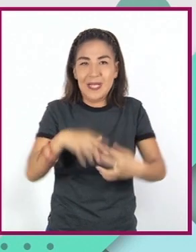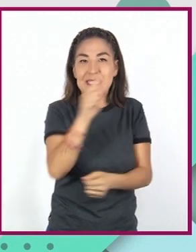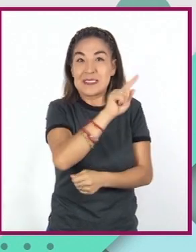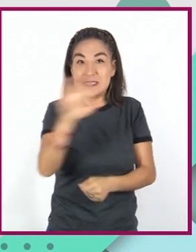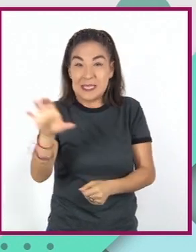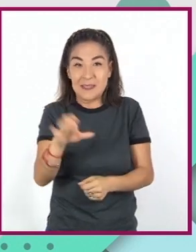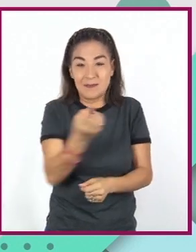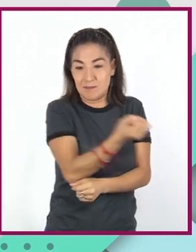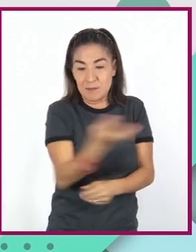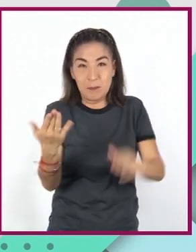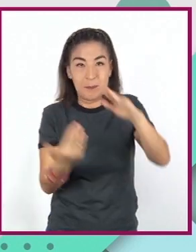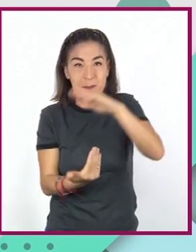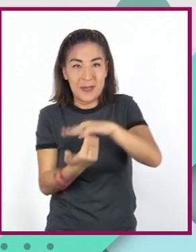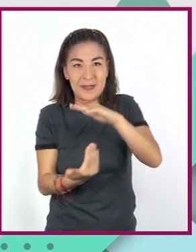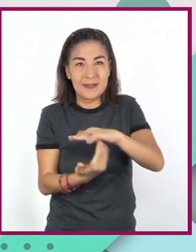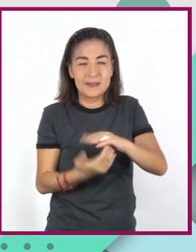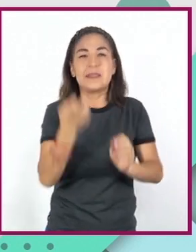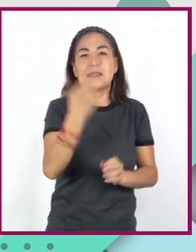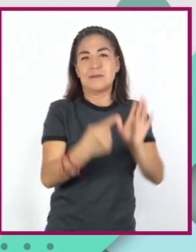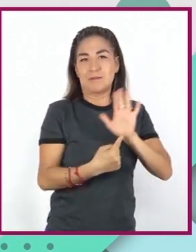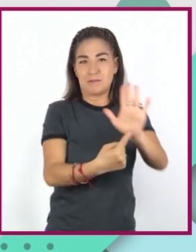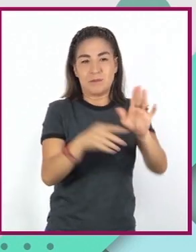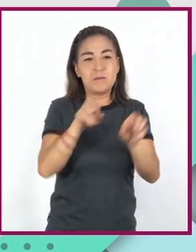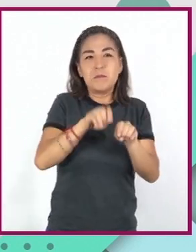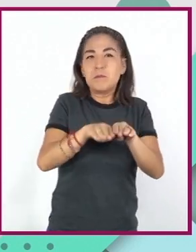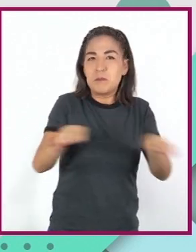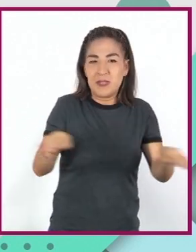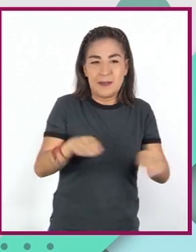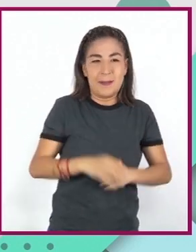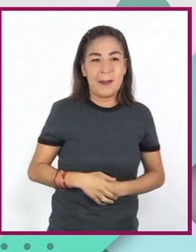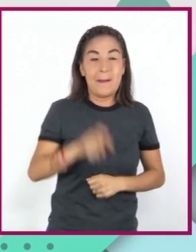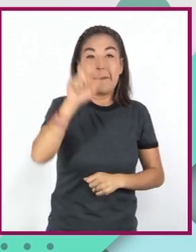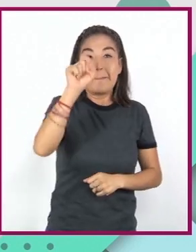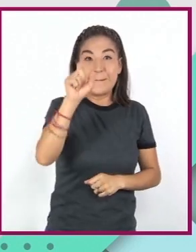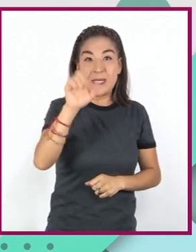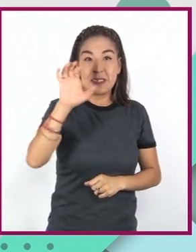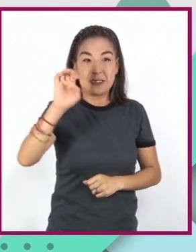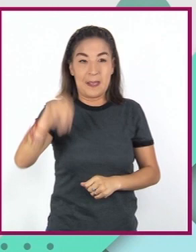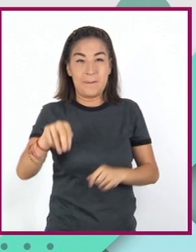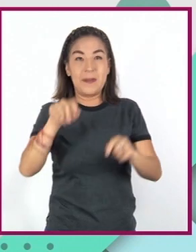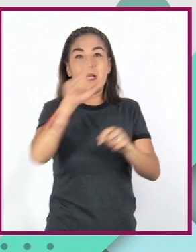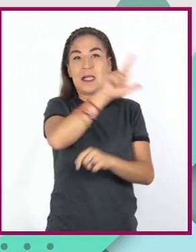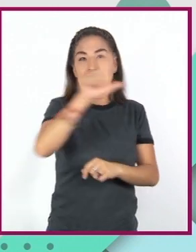las medidas que muestra la imagen: 20 centímetros por lado y